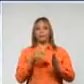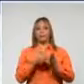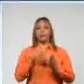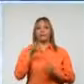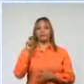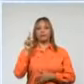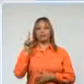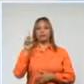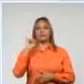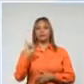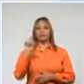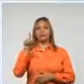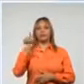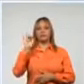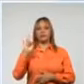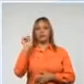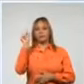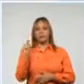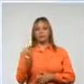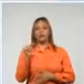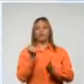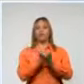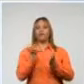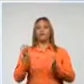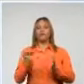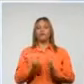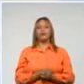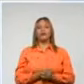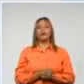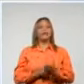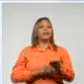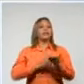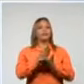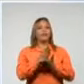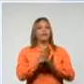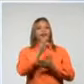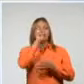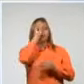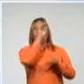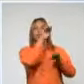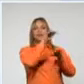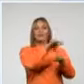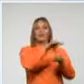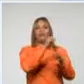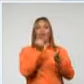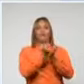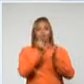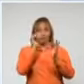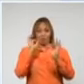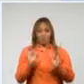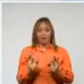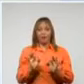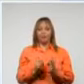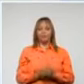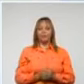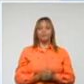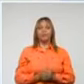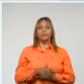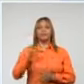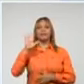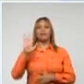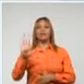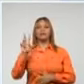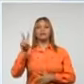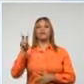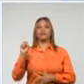3.617 casos diagnosticados con la enfermedad, se mantienen ingresados, confirmados, activos,